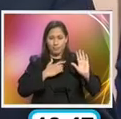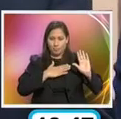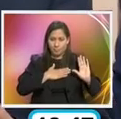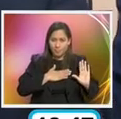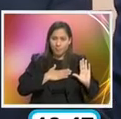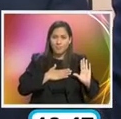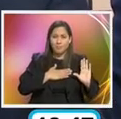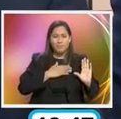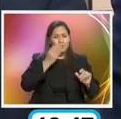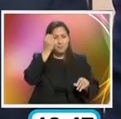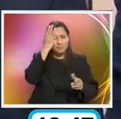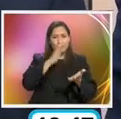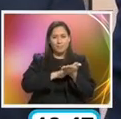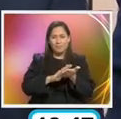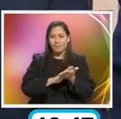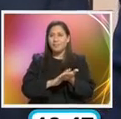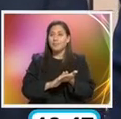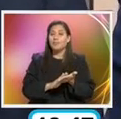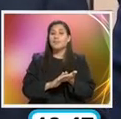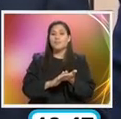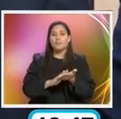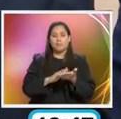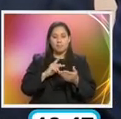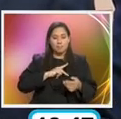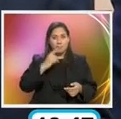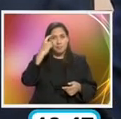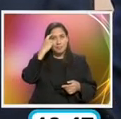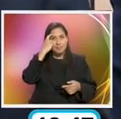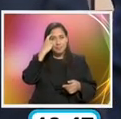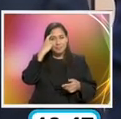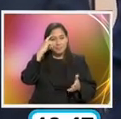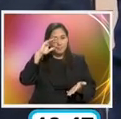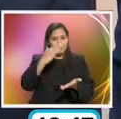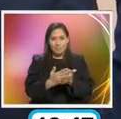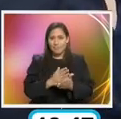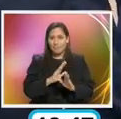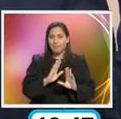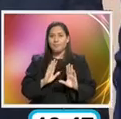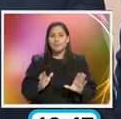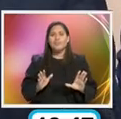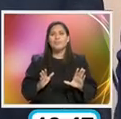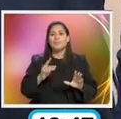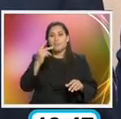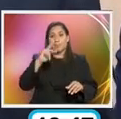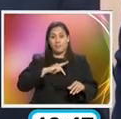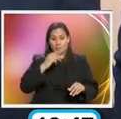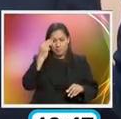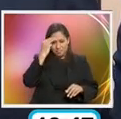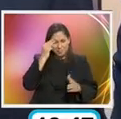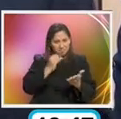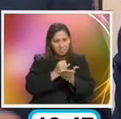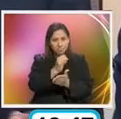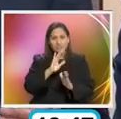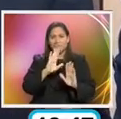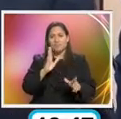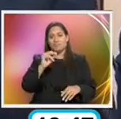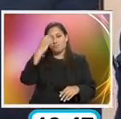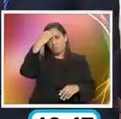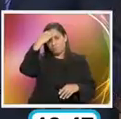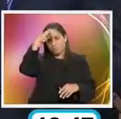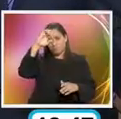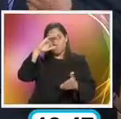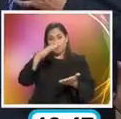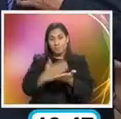prometido olvidarte y mi razón me dijo se acabó. Mi mente se propuso no